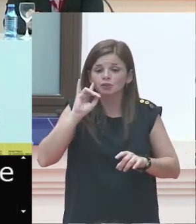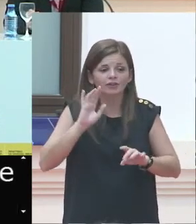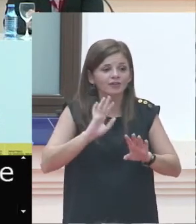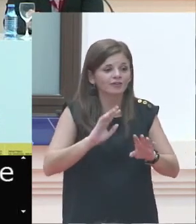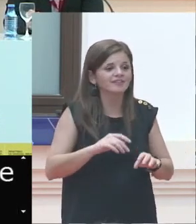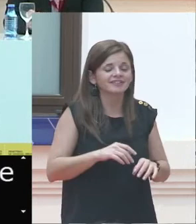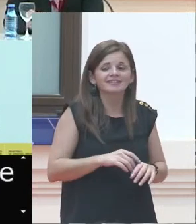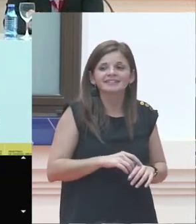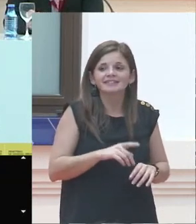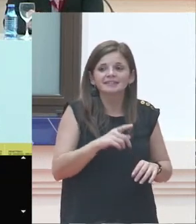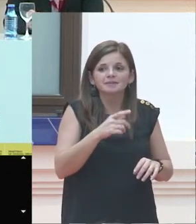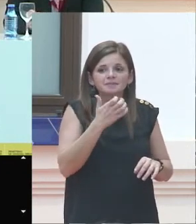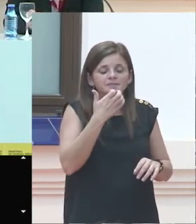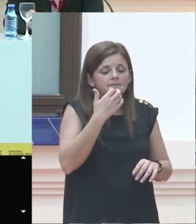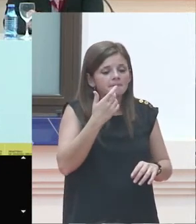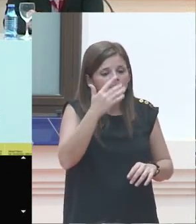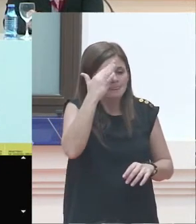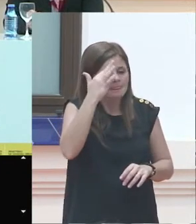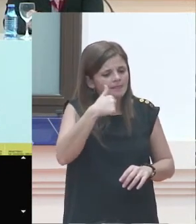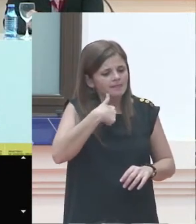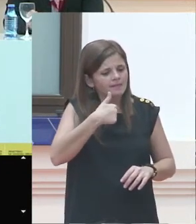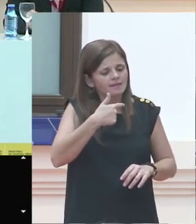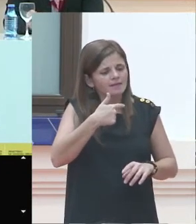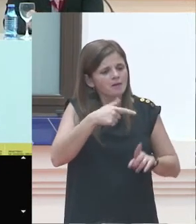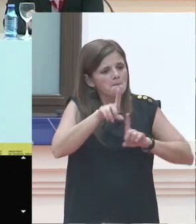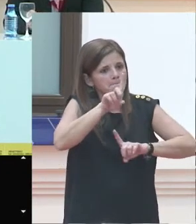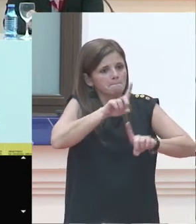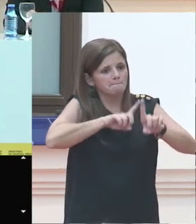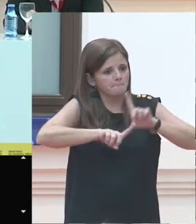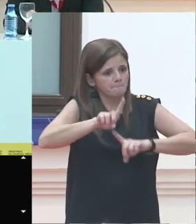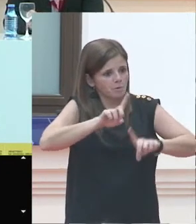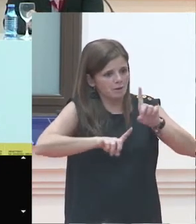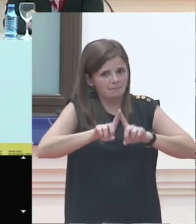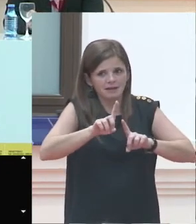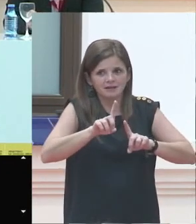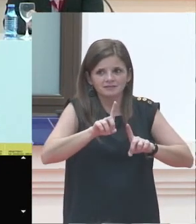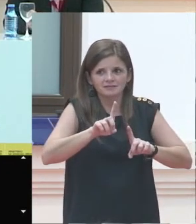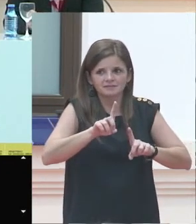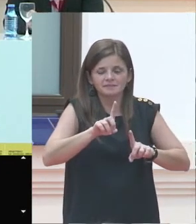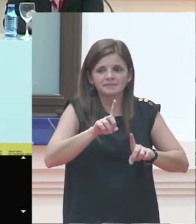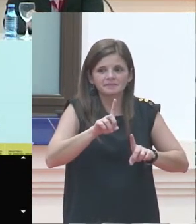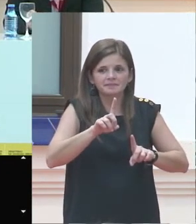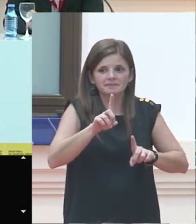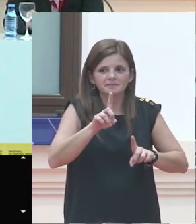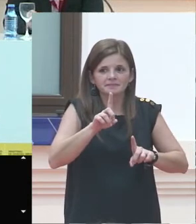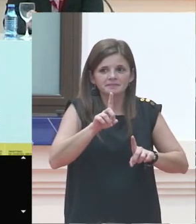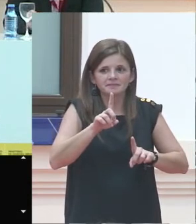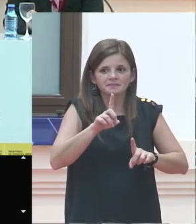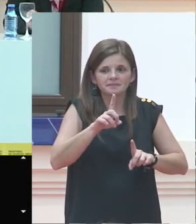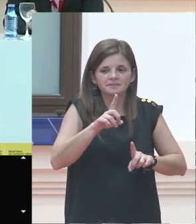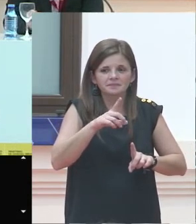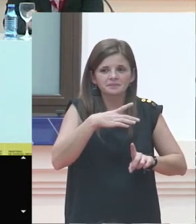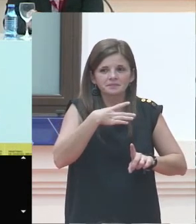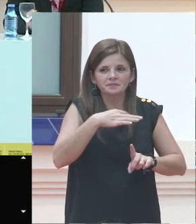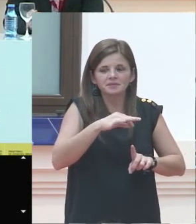Atos sobre quién robó mi móvil o la historia de la persona que robó mi móvil, realmente estaríamos en algún